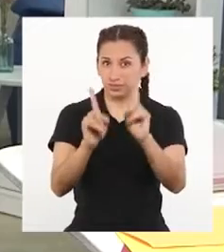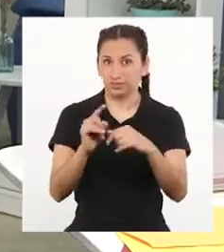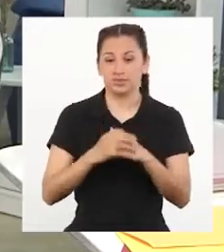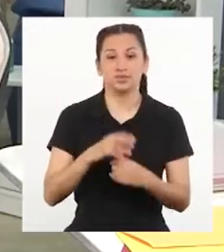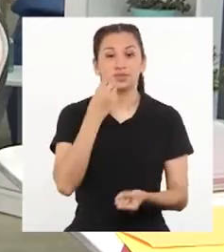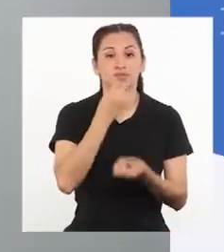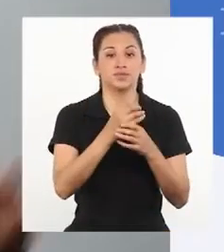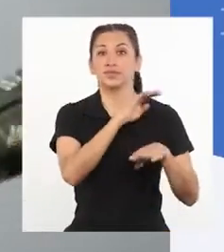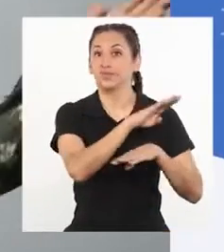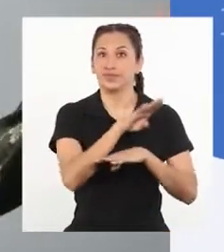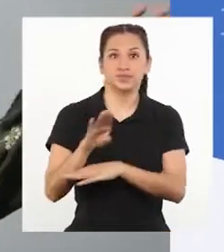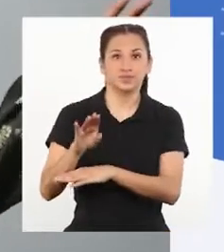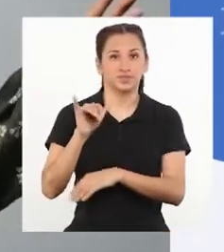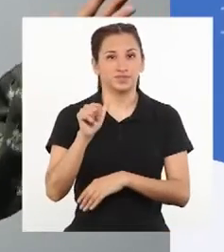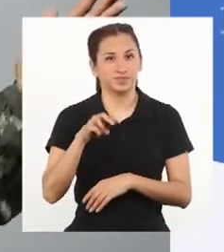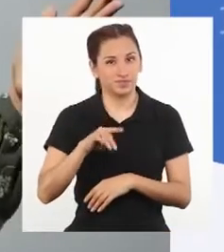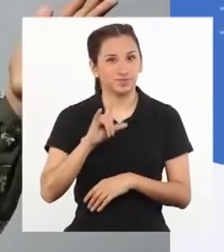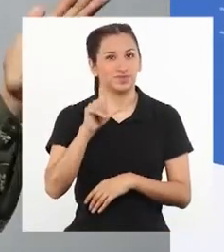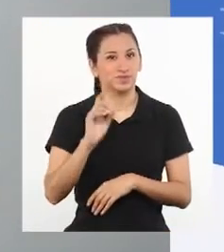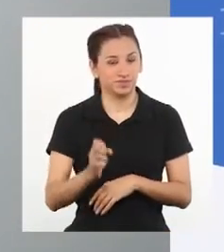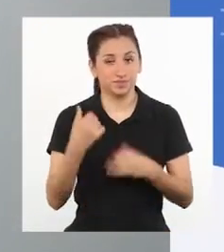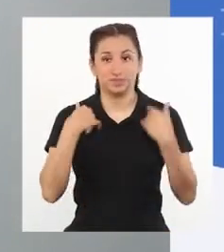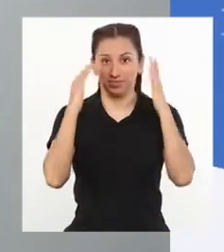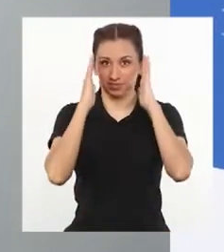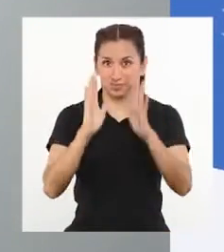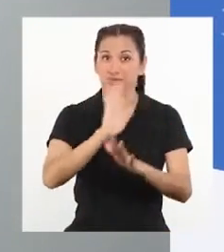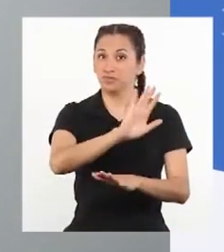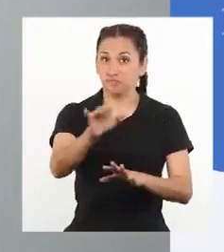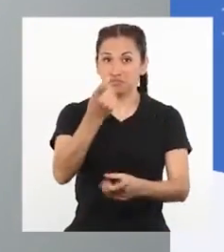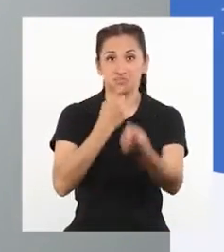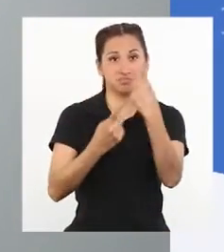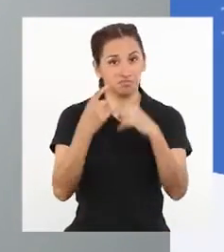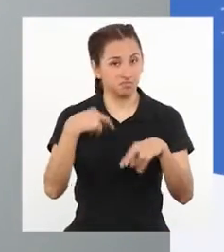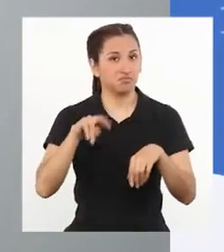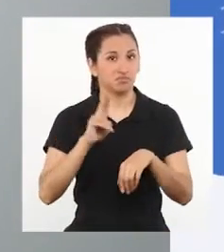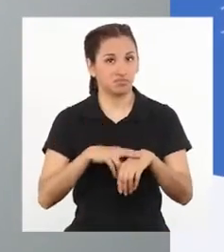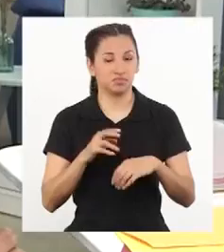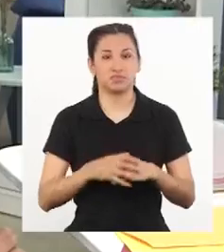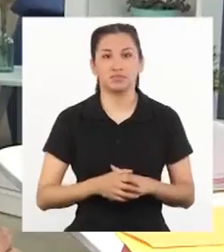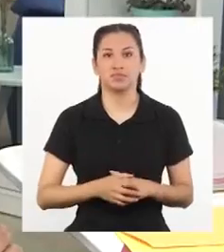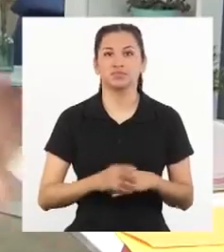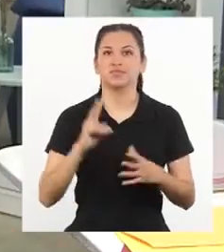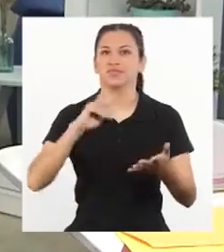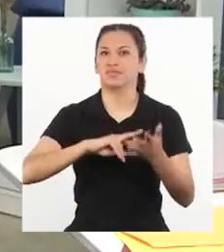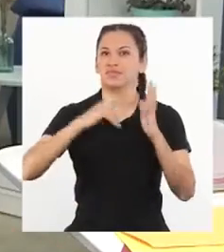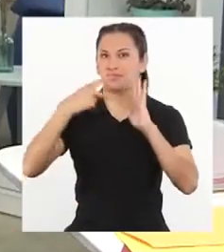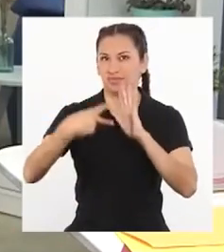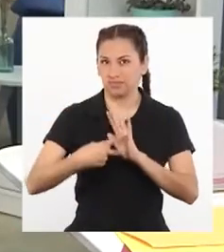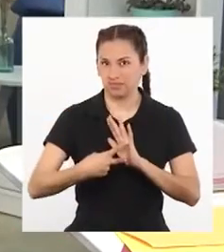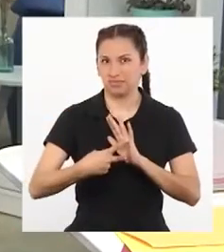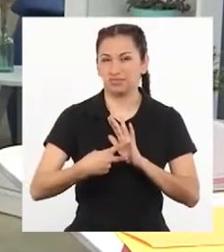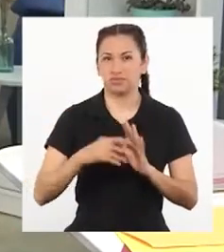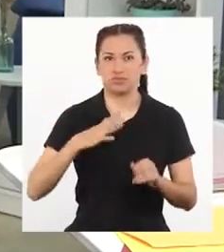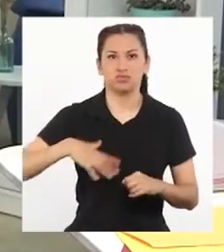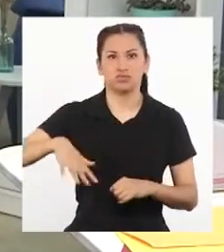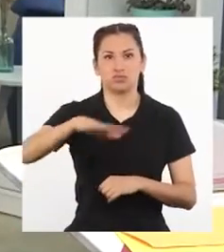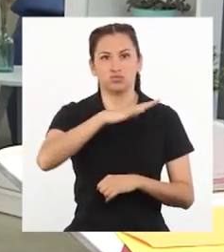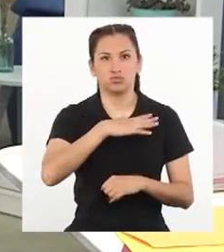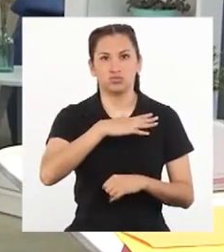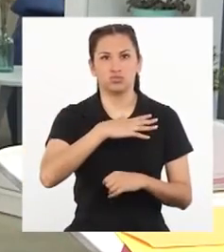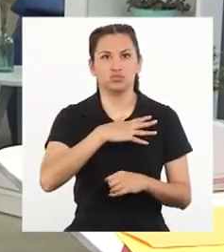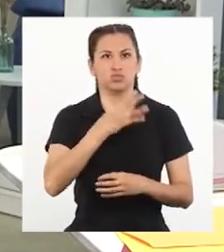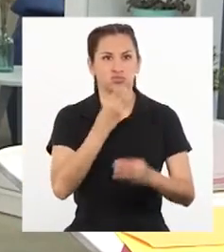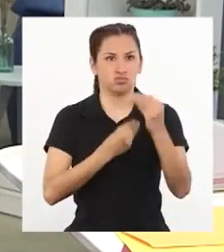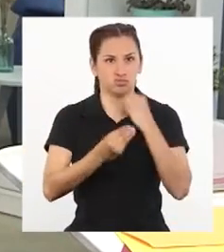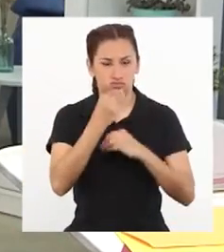algunas preguntas. Buenas tardes, Yamile. Estoy atenta a tus preguntas. ¿Qué significa